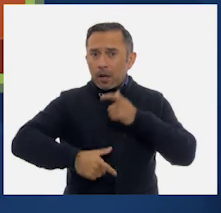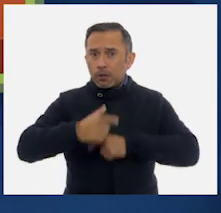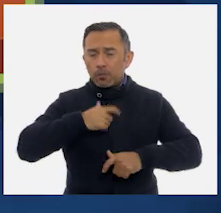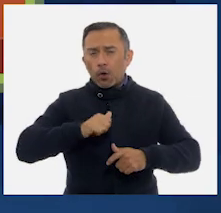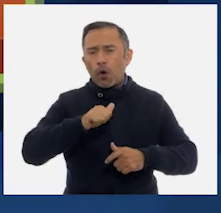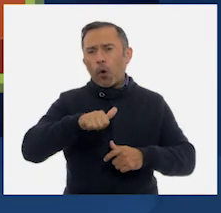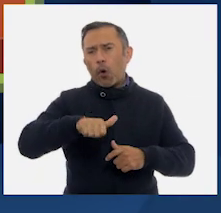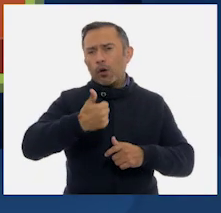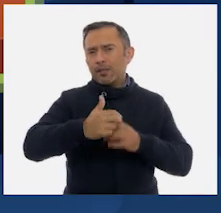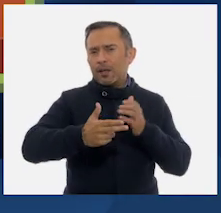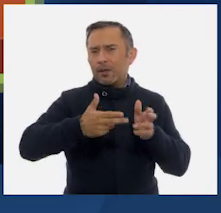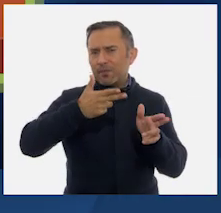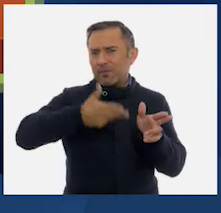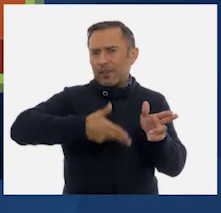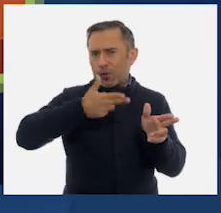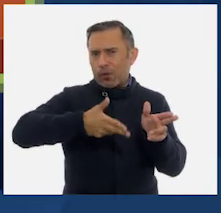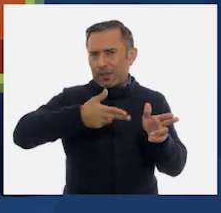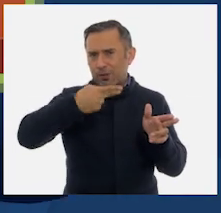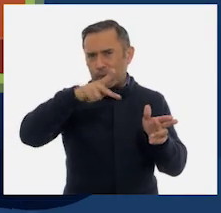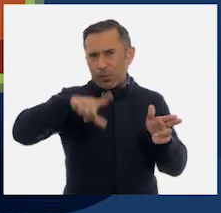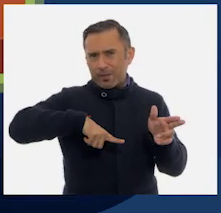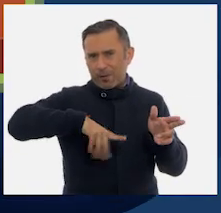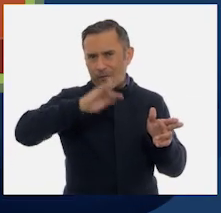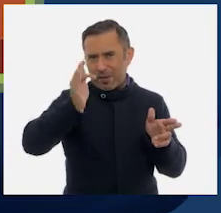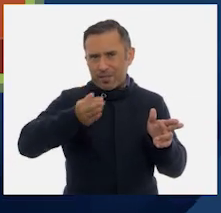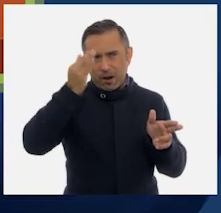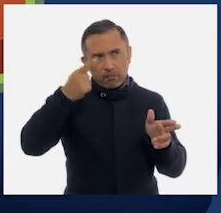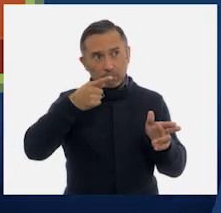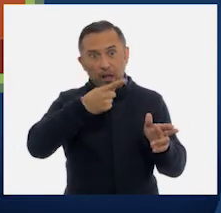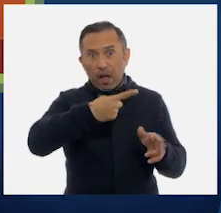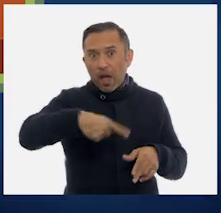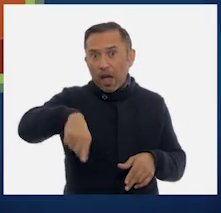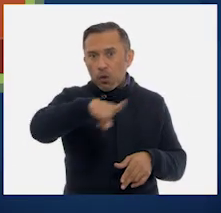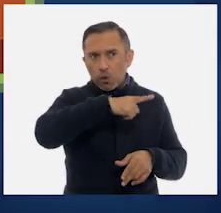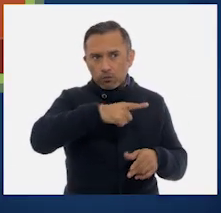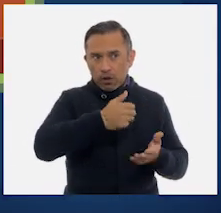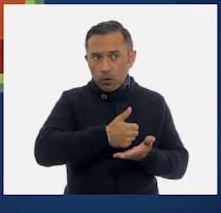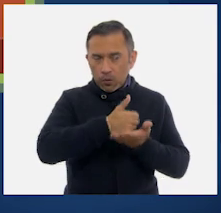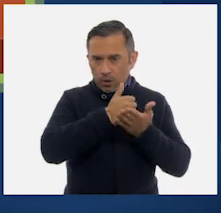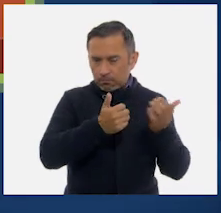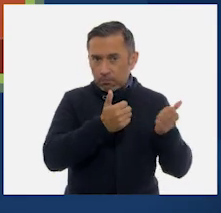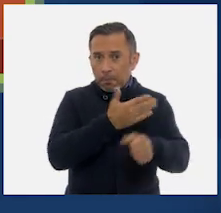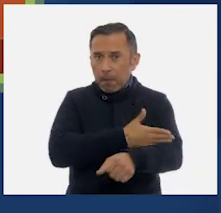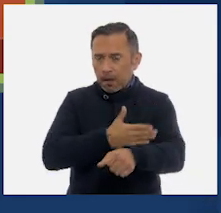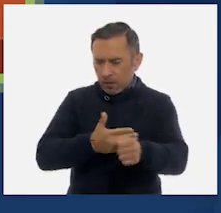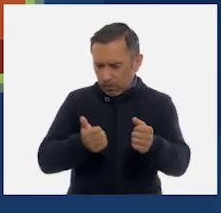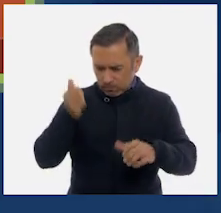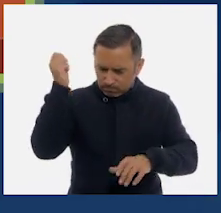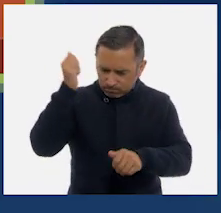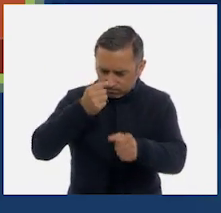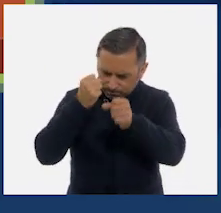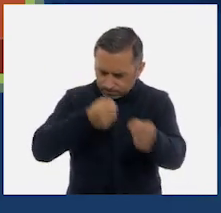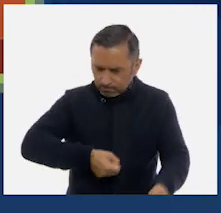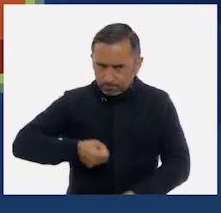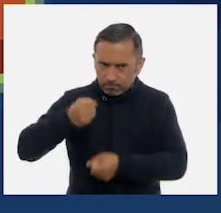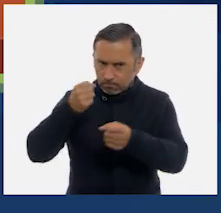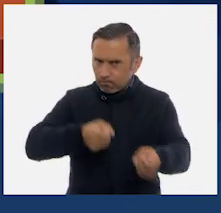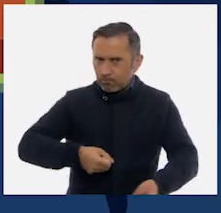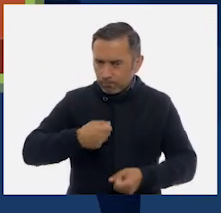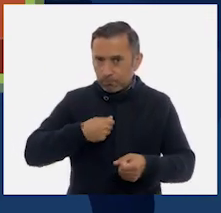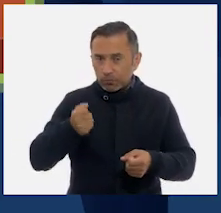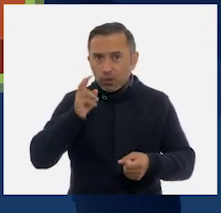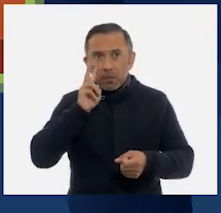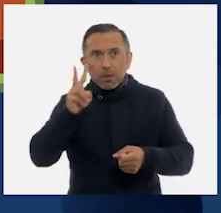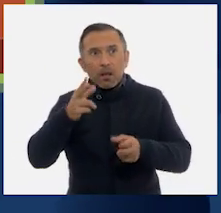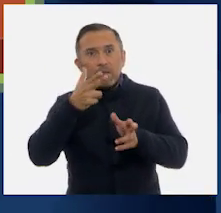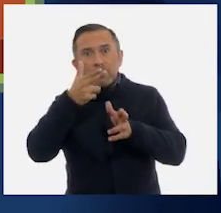federales, y fueron ellos quienes, hacha en mano, le ayudaron a rajar leña para incendiar una alcantarilla de ferrocarril cuando vieron avanzar los trenes